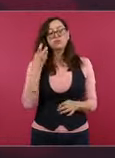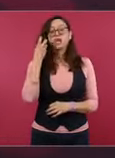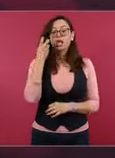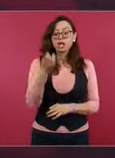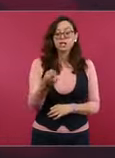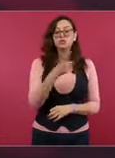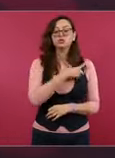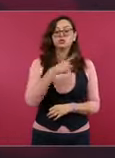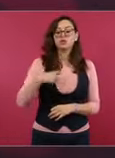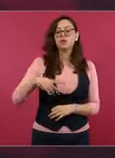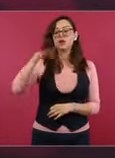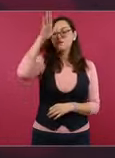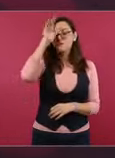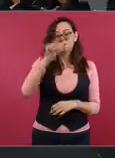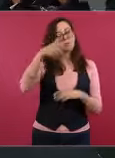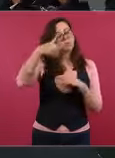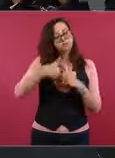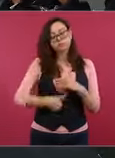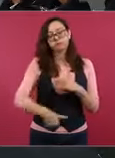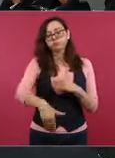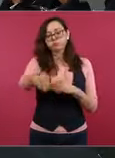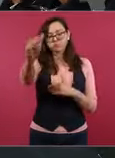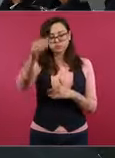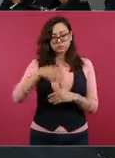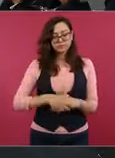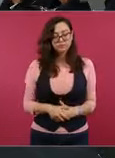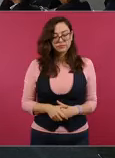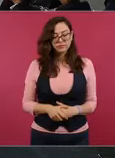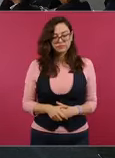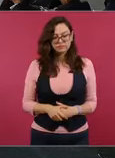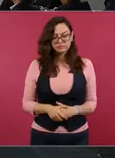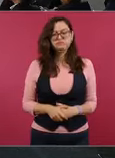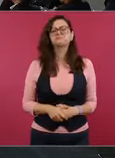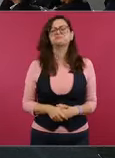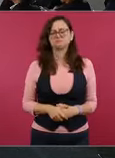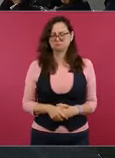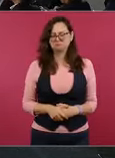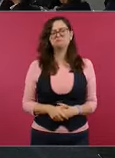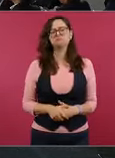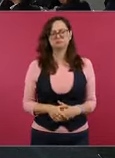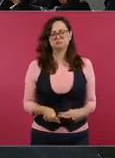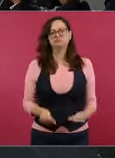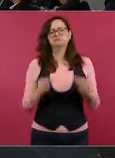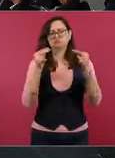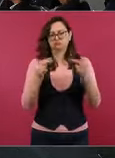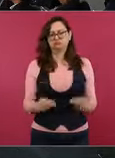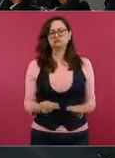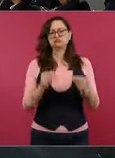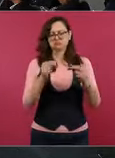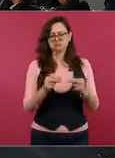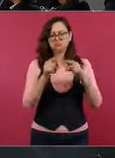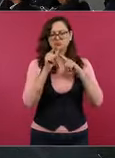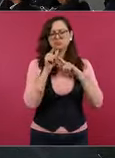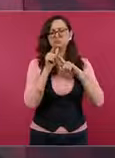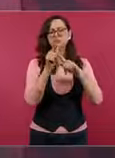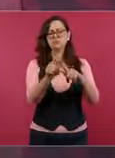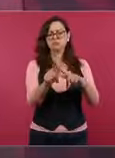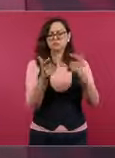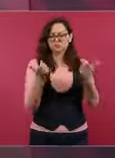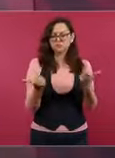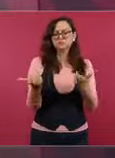que hace falta. A ver, nos vamos a seguir integrando económicamente, pero